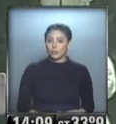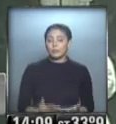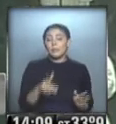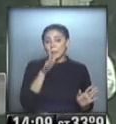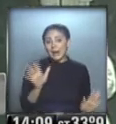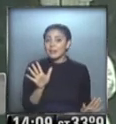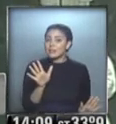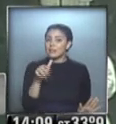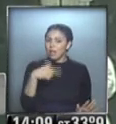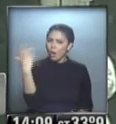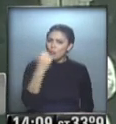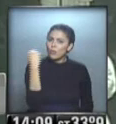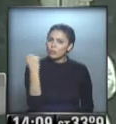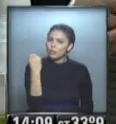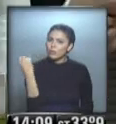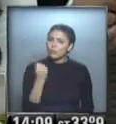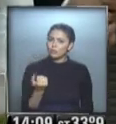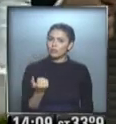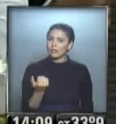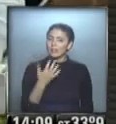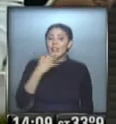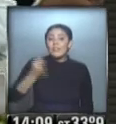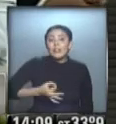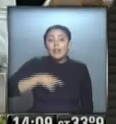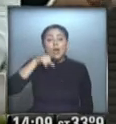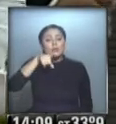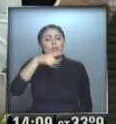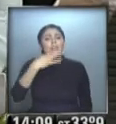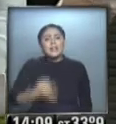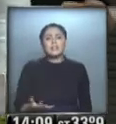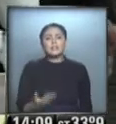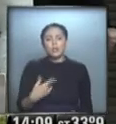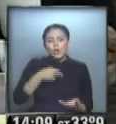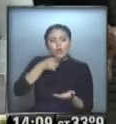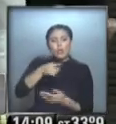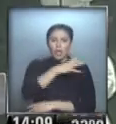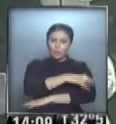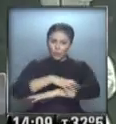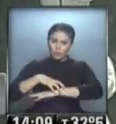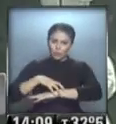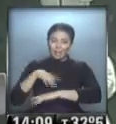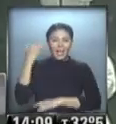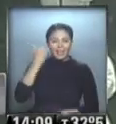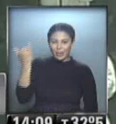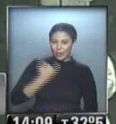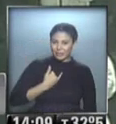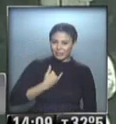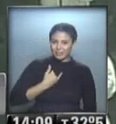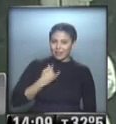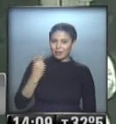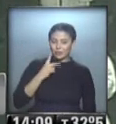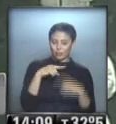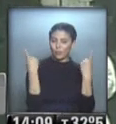creo que tenemos grandísimas oportunidades y la verdad que su decisión de combatir la pobreza, como me dijo cuando